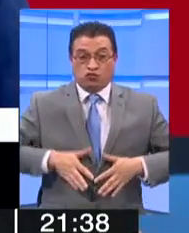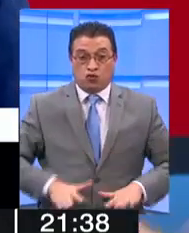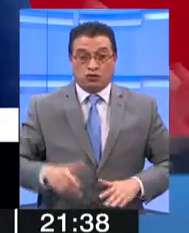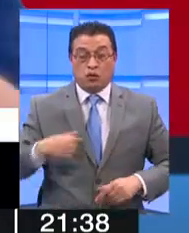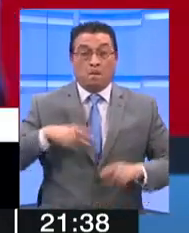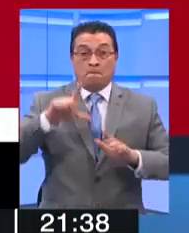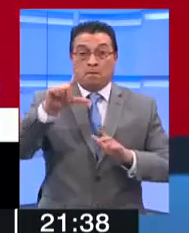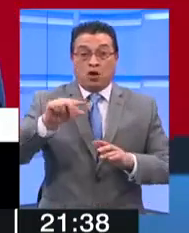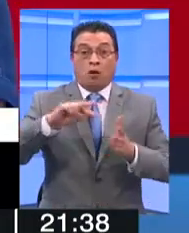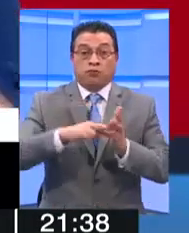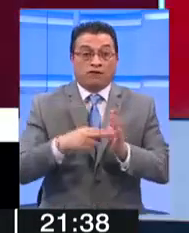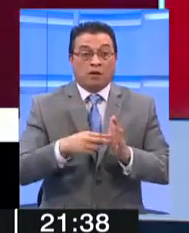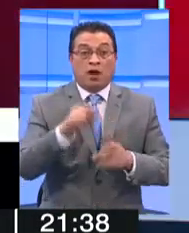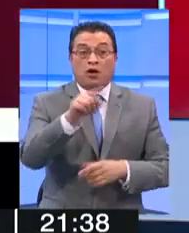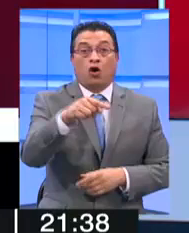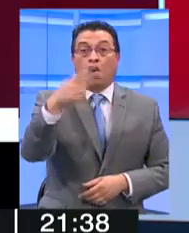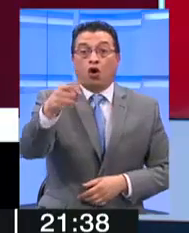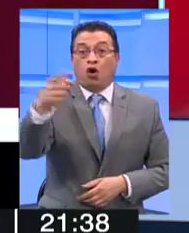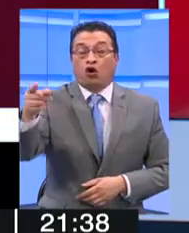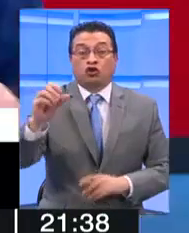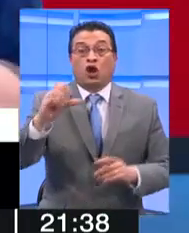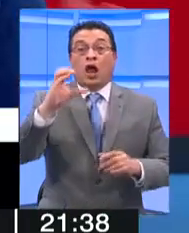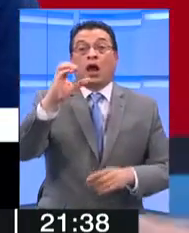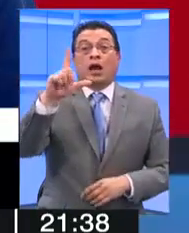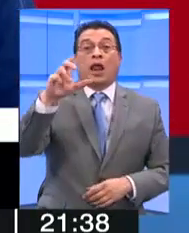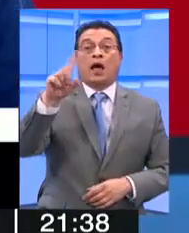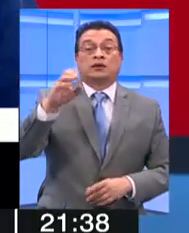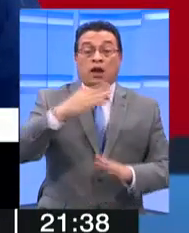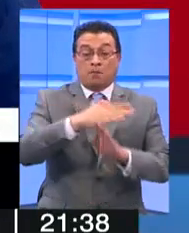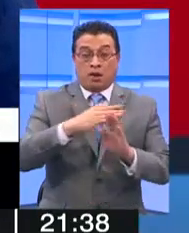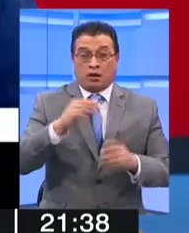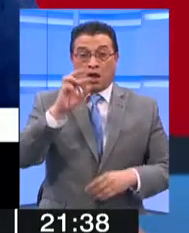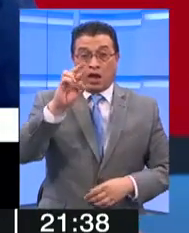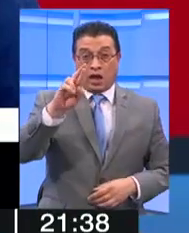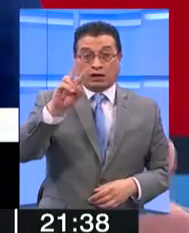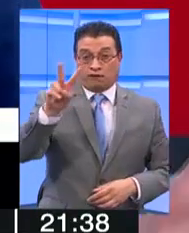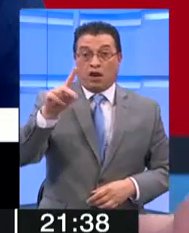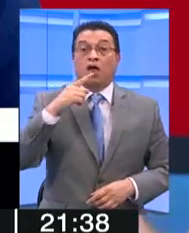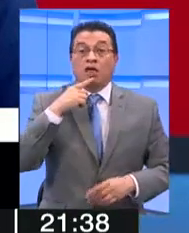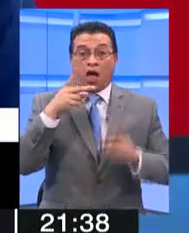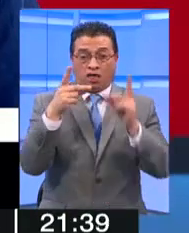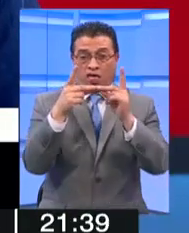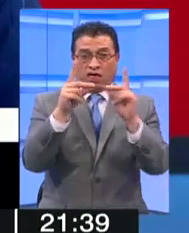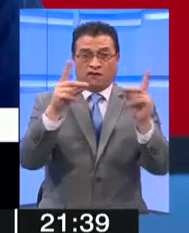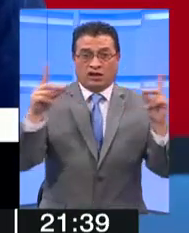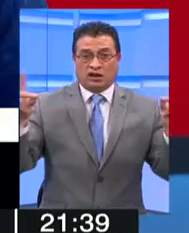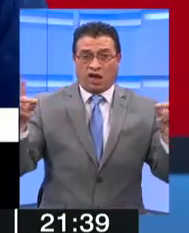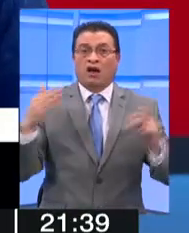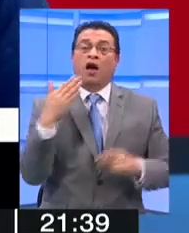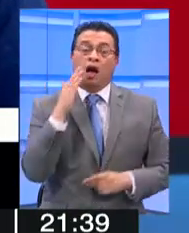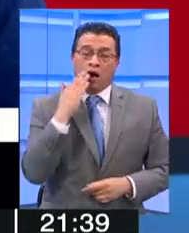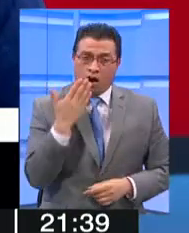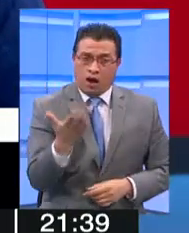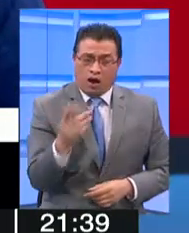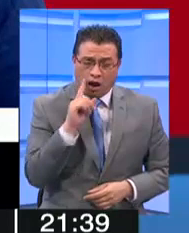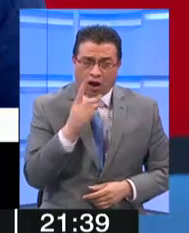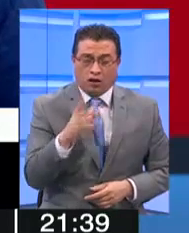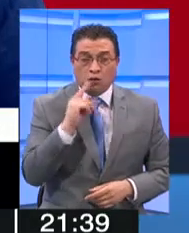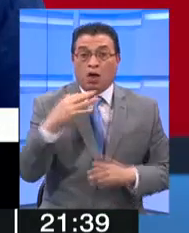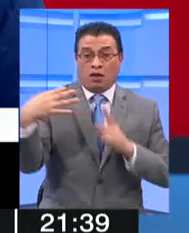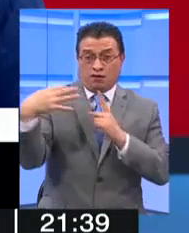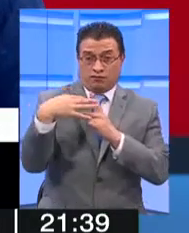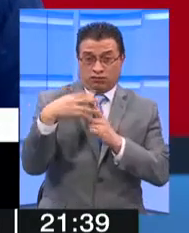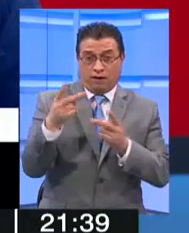menos dificultades, o que le nació otro, o que estuvieron quizás clase media. Dentro de RD también hay diversidad. Y yo creo que, no sé si sea la crítica más